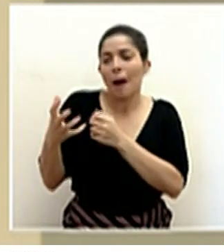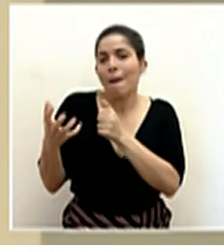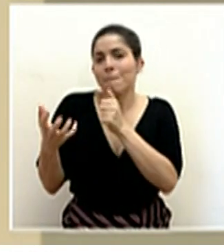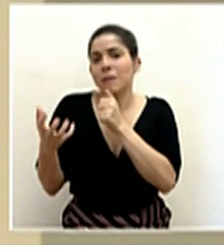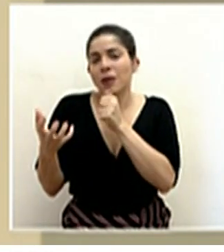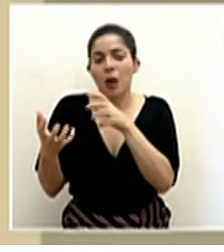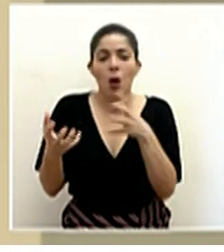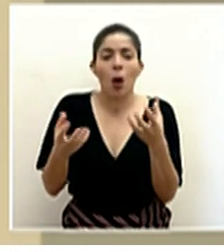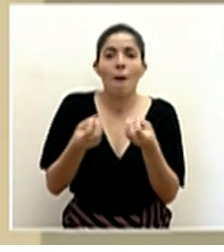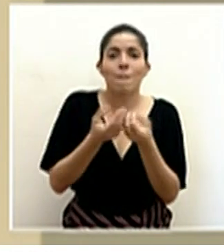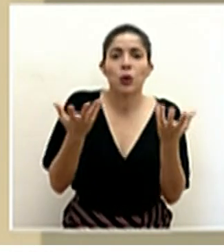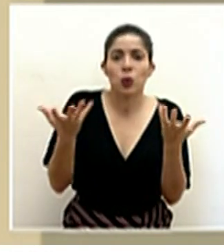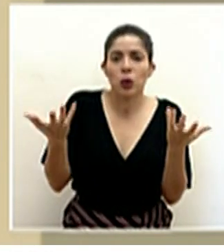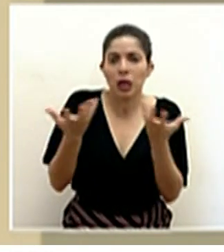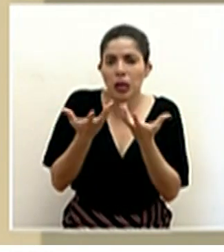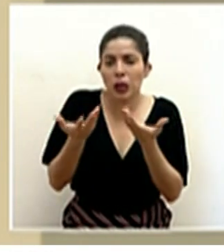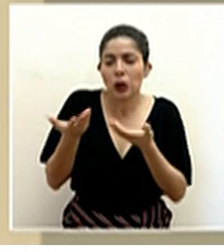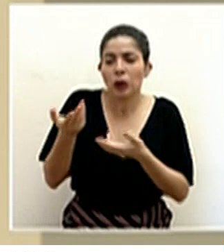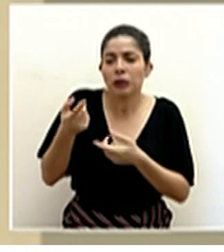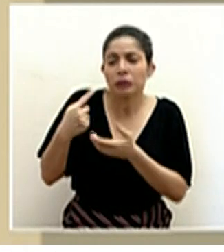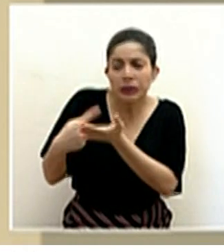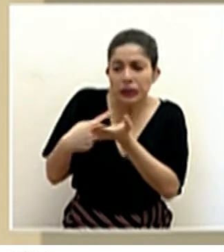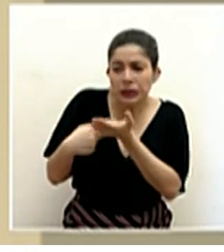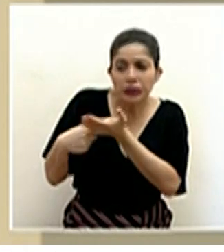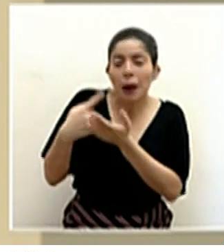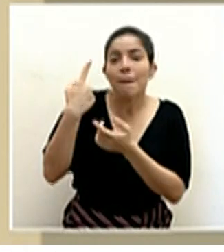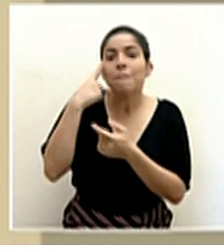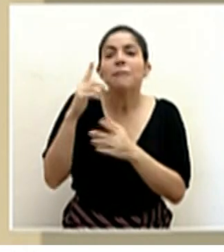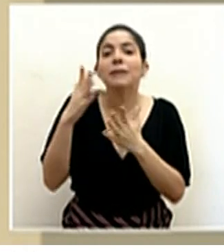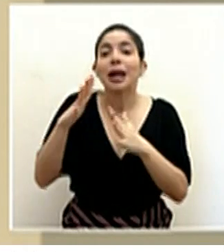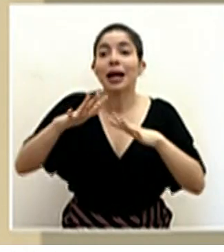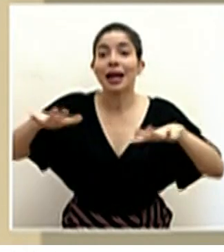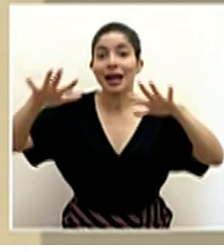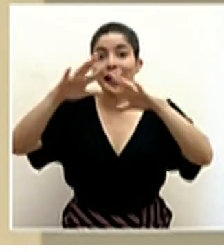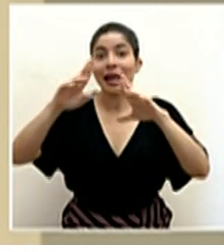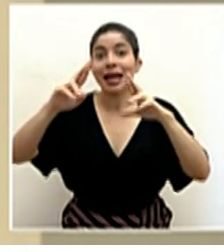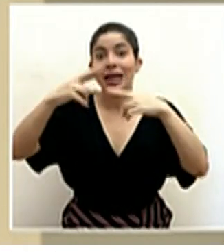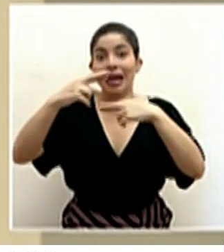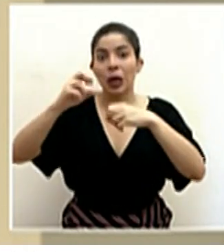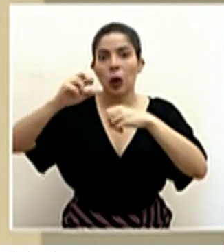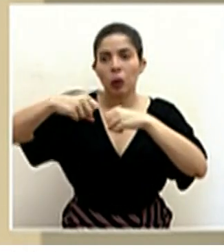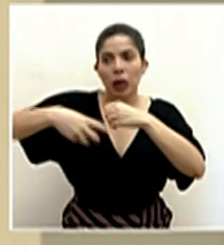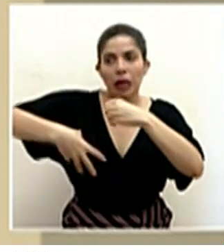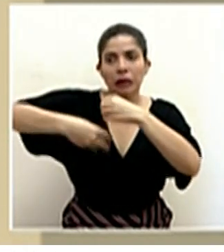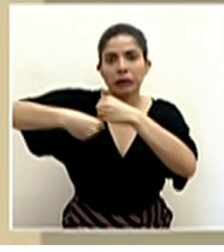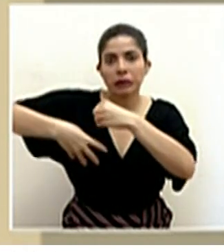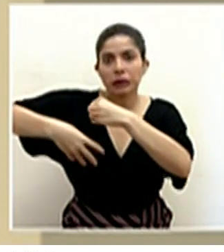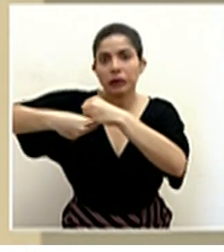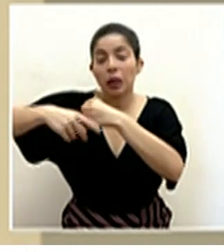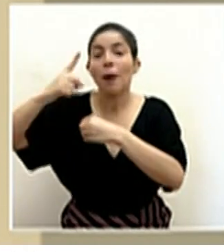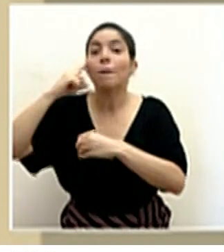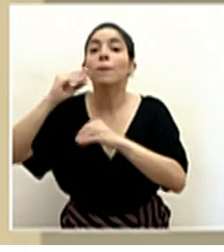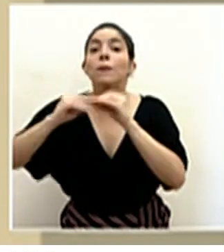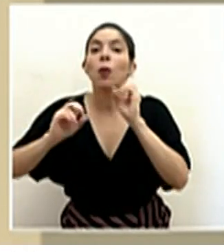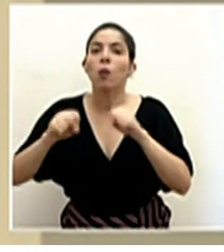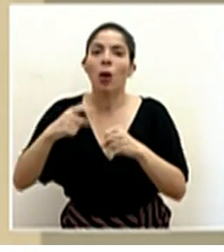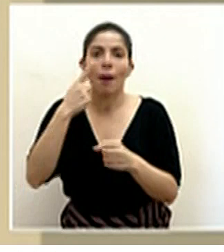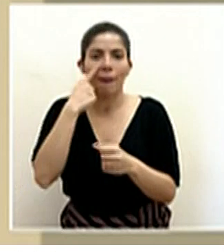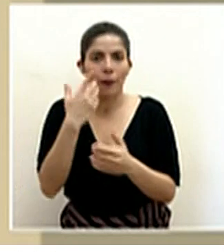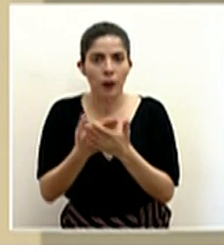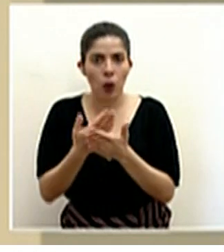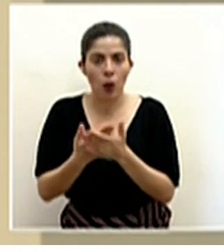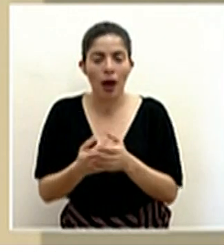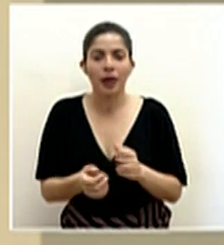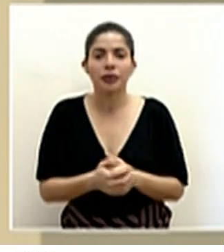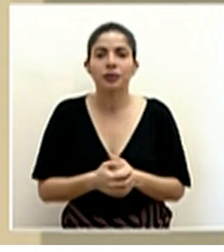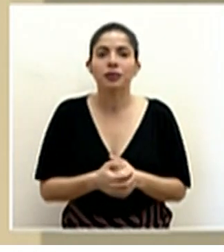y sector público para lograr que toda la región poco a poco se vaya sumando y podamos por lo menos probarlo. ¿Cuál es la